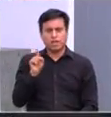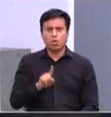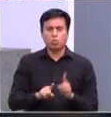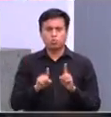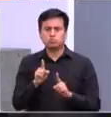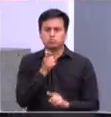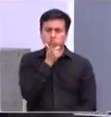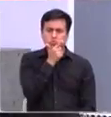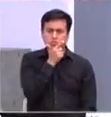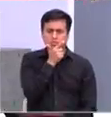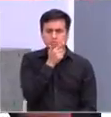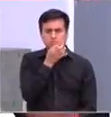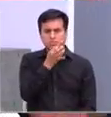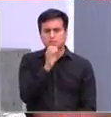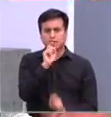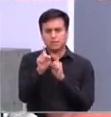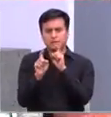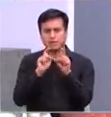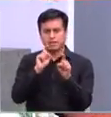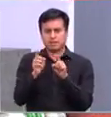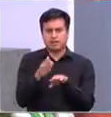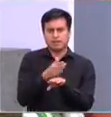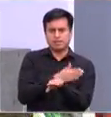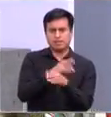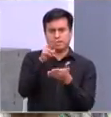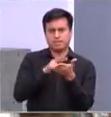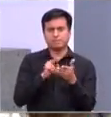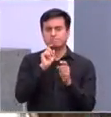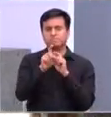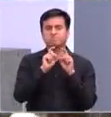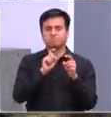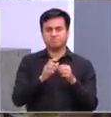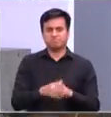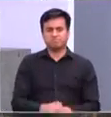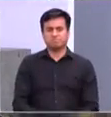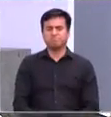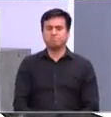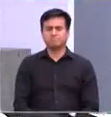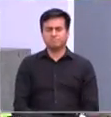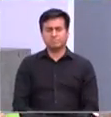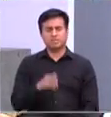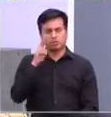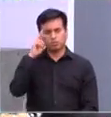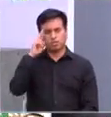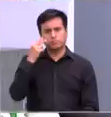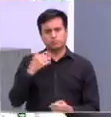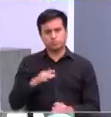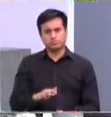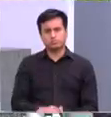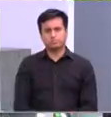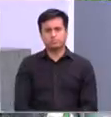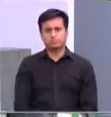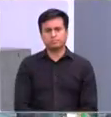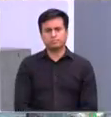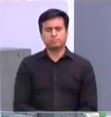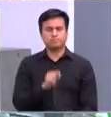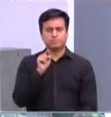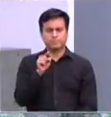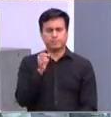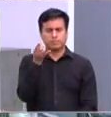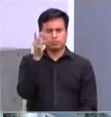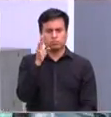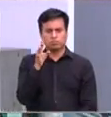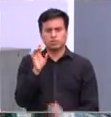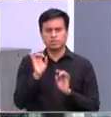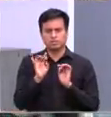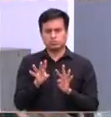las dudas salieron a criticarla antes de leerla. Y lo recordamos. Este solo